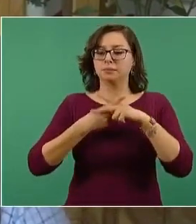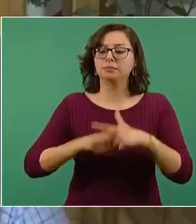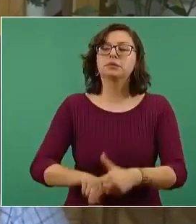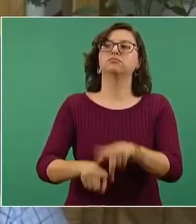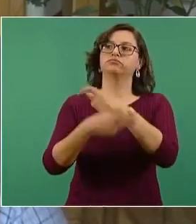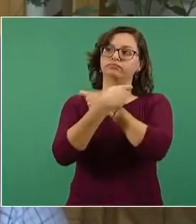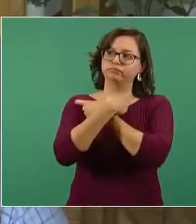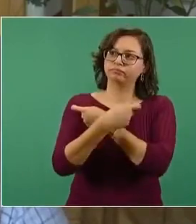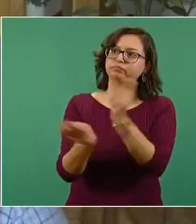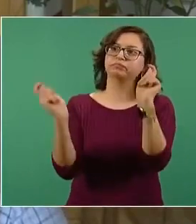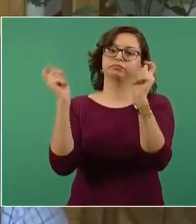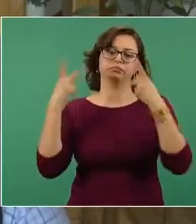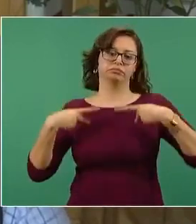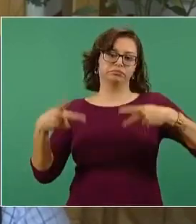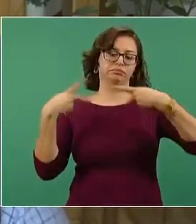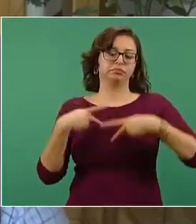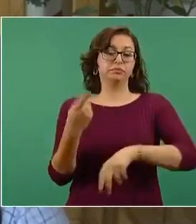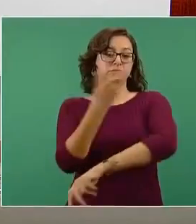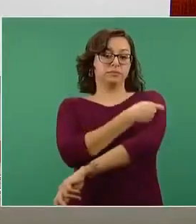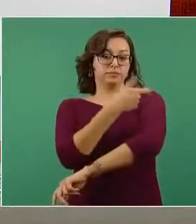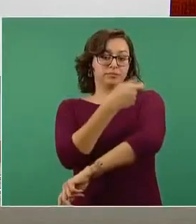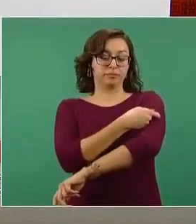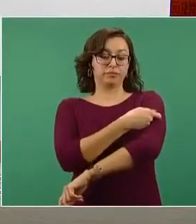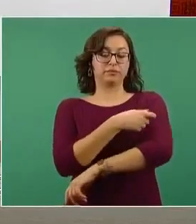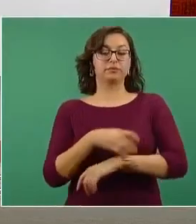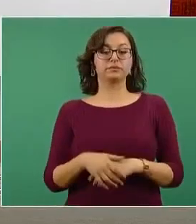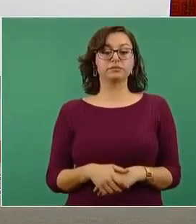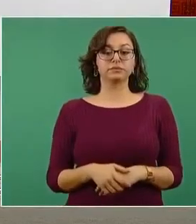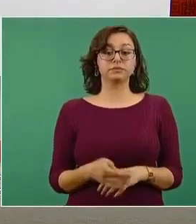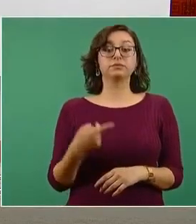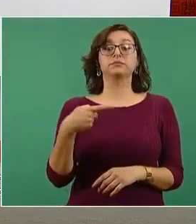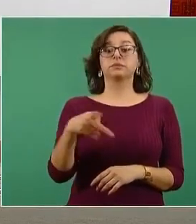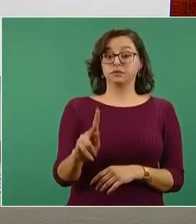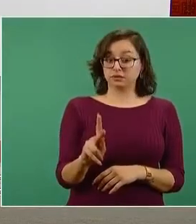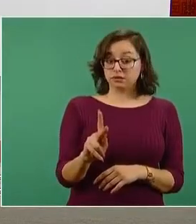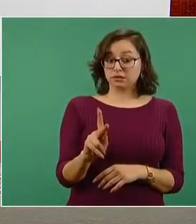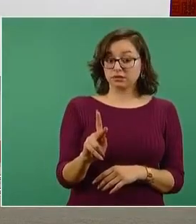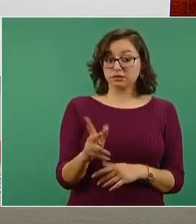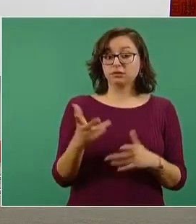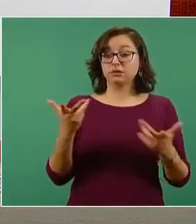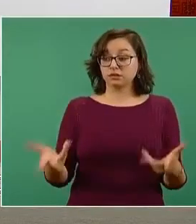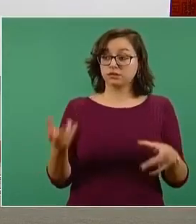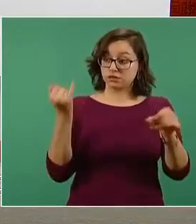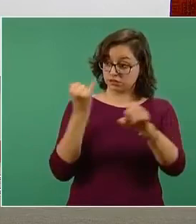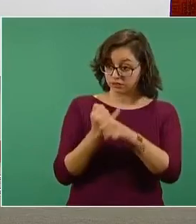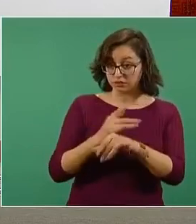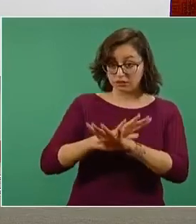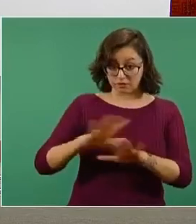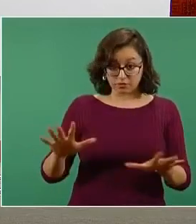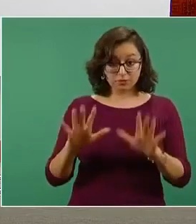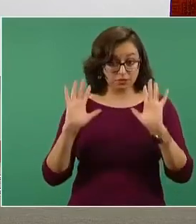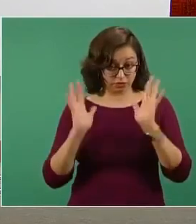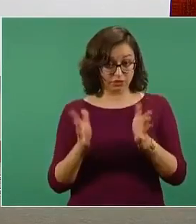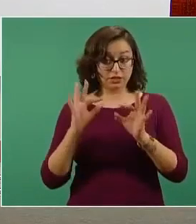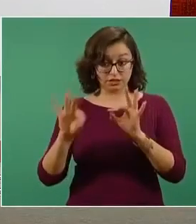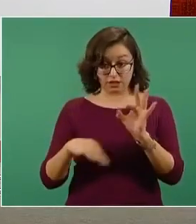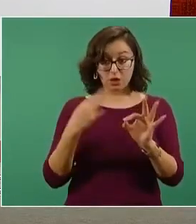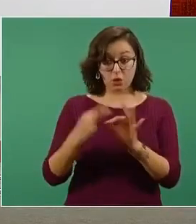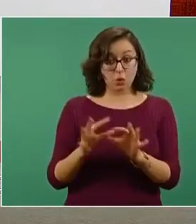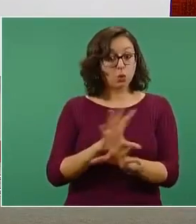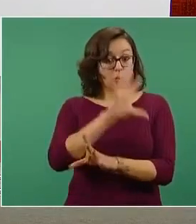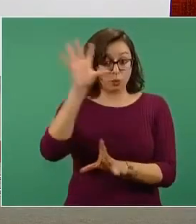a vacunarse a la población. Sin embargo, la información que hasta el momento se tiene, obviamente